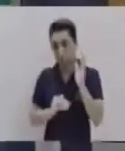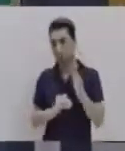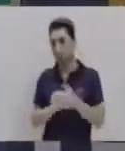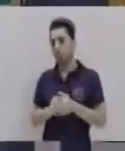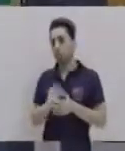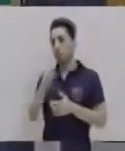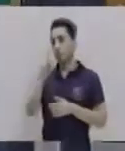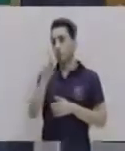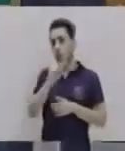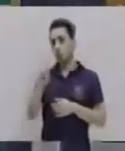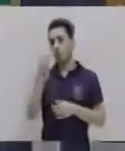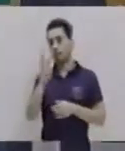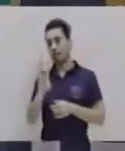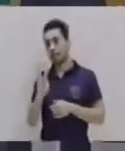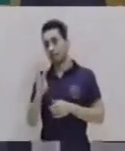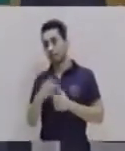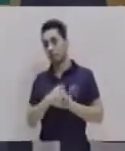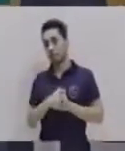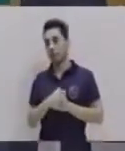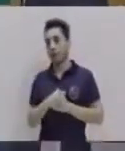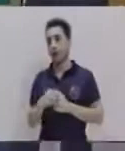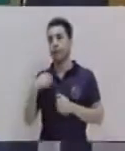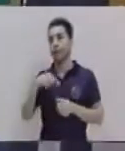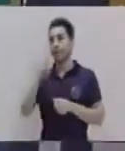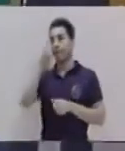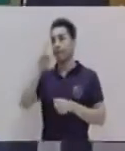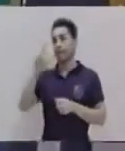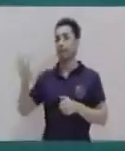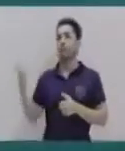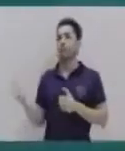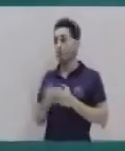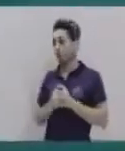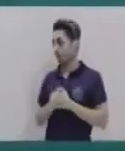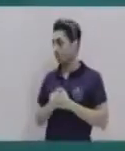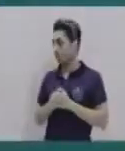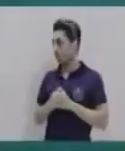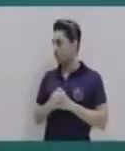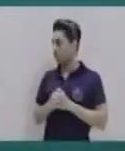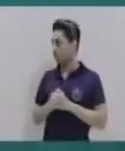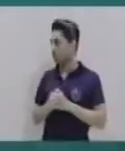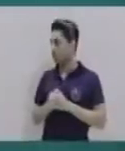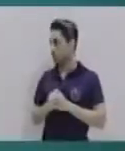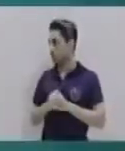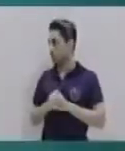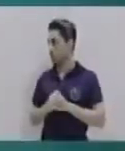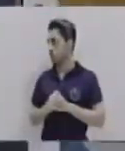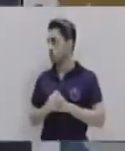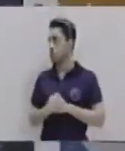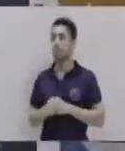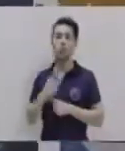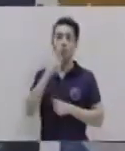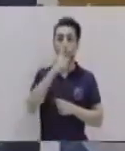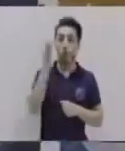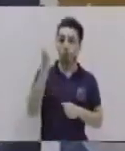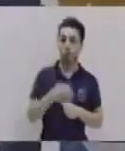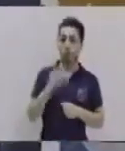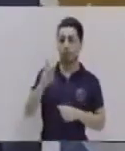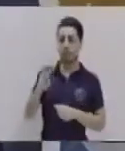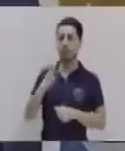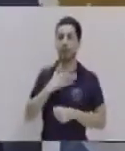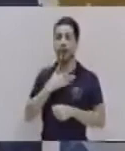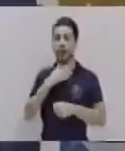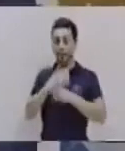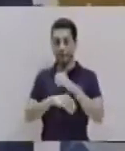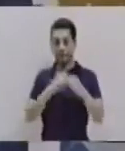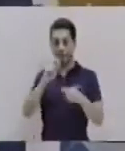1/3 de mi deuda. Ujú. ¿Y te recuerdas cuáles son? Sí, son los fraccionarios.